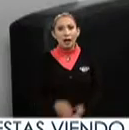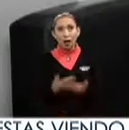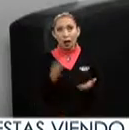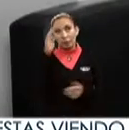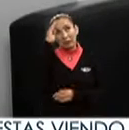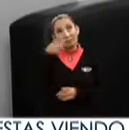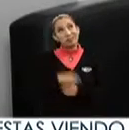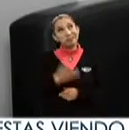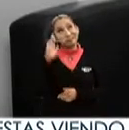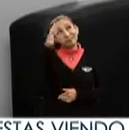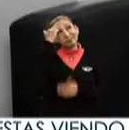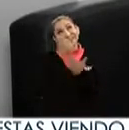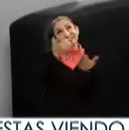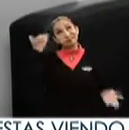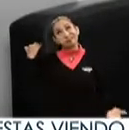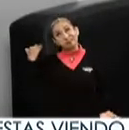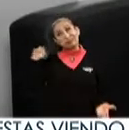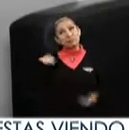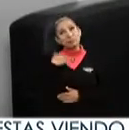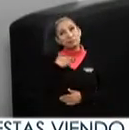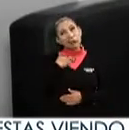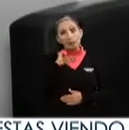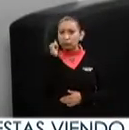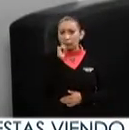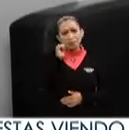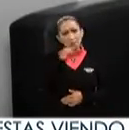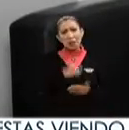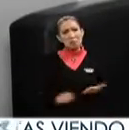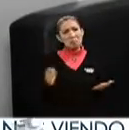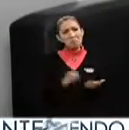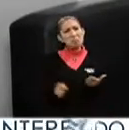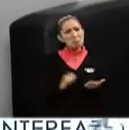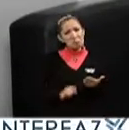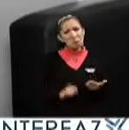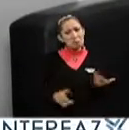que lo pienso en retrospectiva, me doy cuenta de que es algo que he hecho siempre.